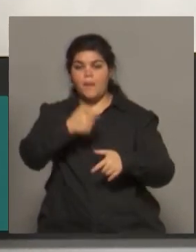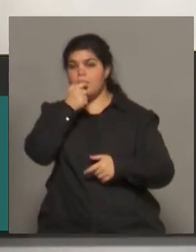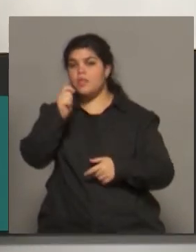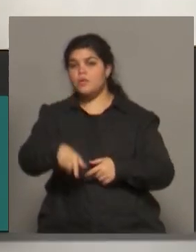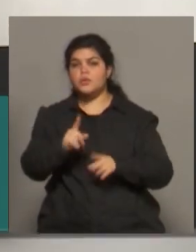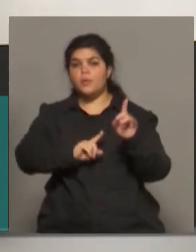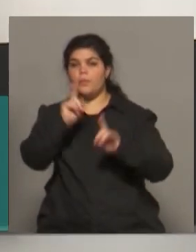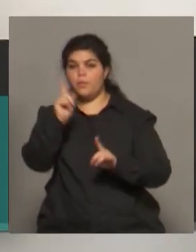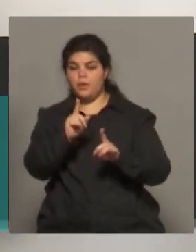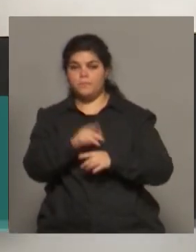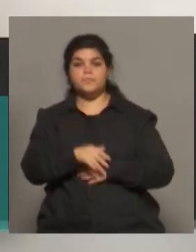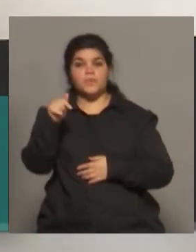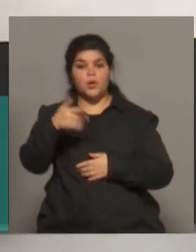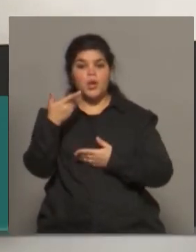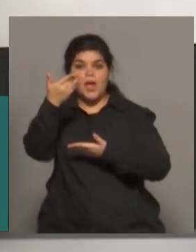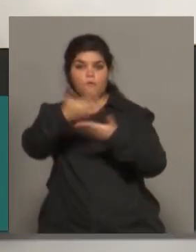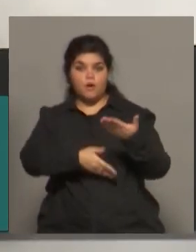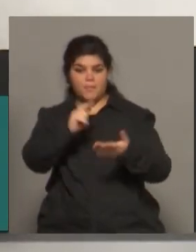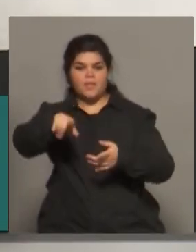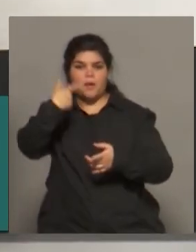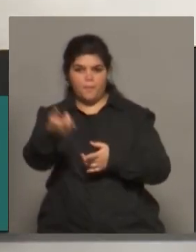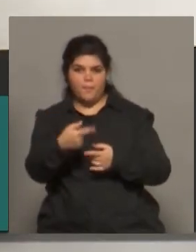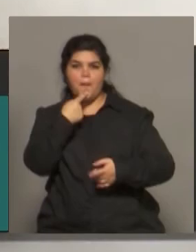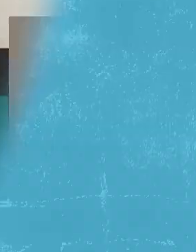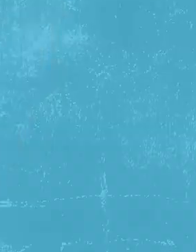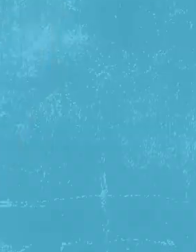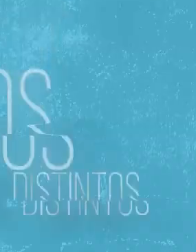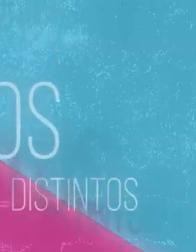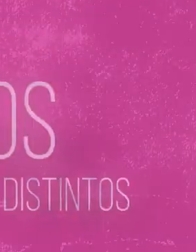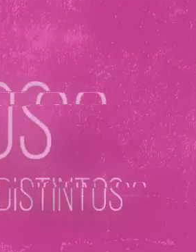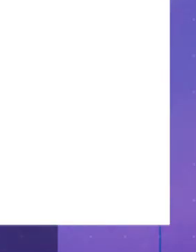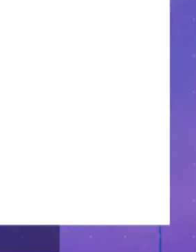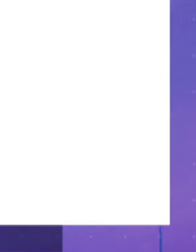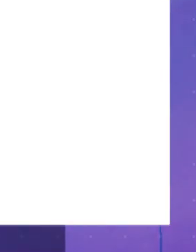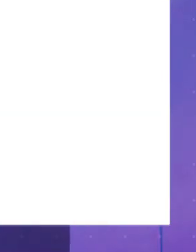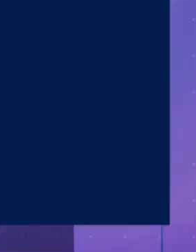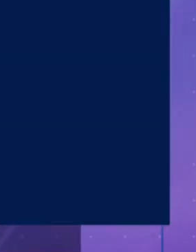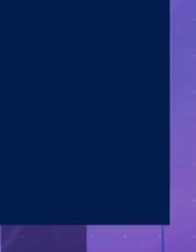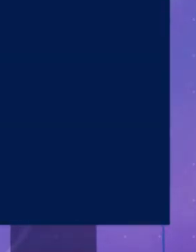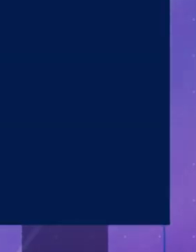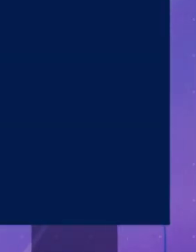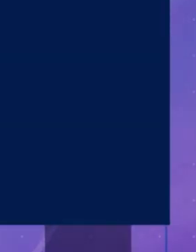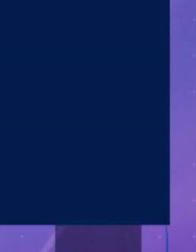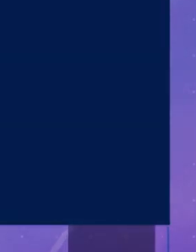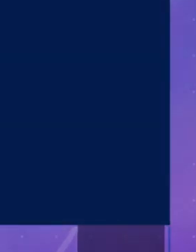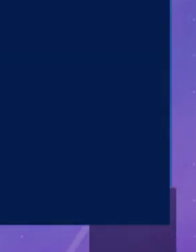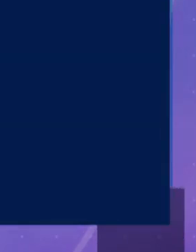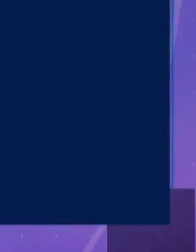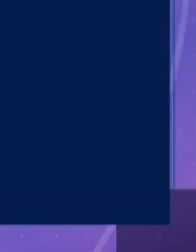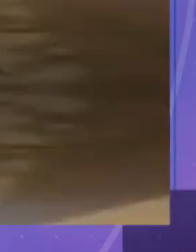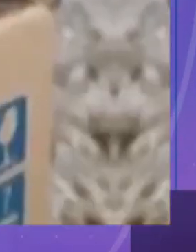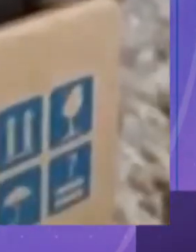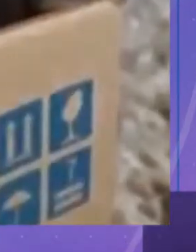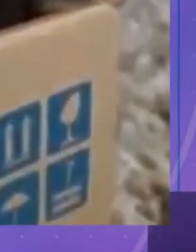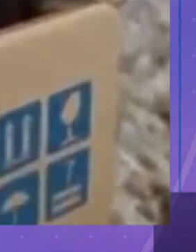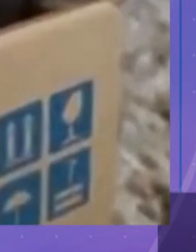provincia de Mendoza. Vamos al informe y ya continuamos aquí con las preguntas en el estudio. Hoy, en Distintos Parecidos, Cumbre de Presidentes Mercosur.